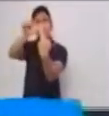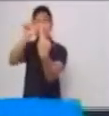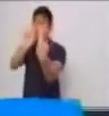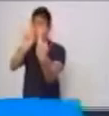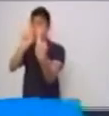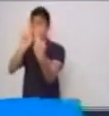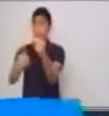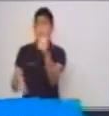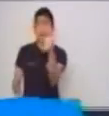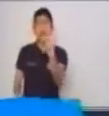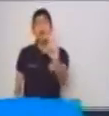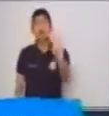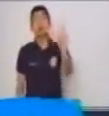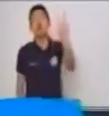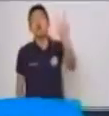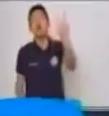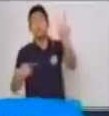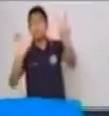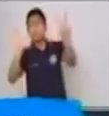dos mariposas.